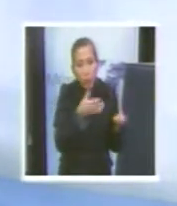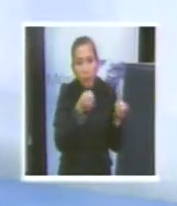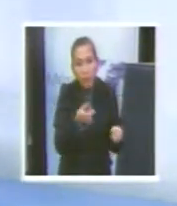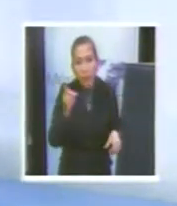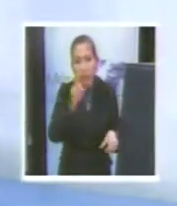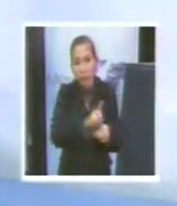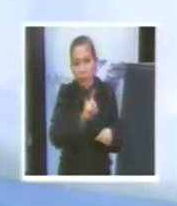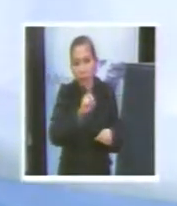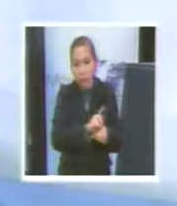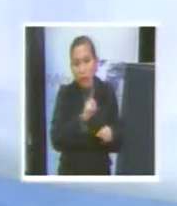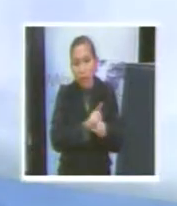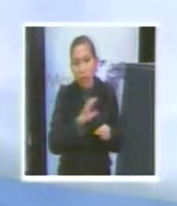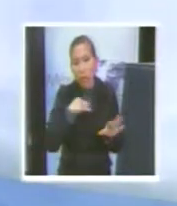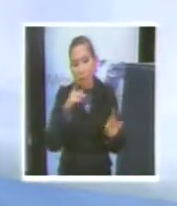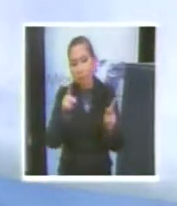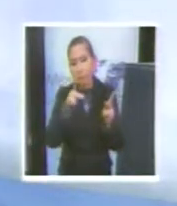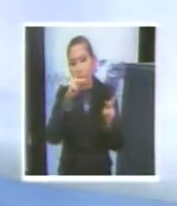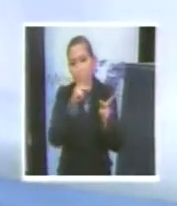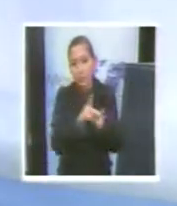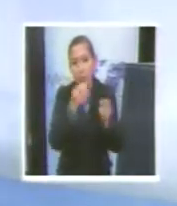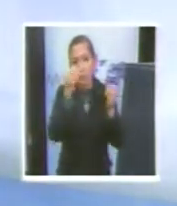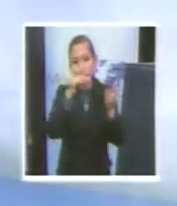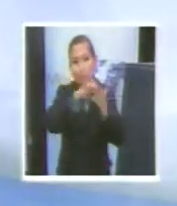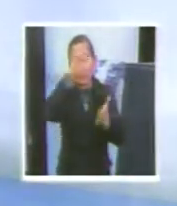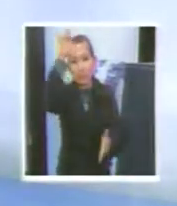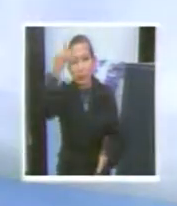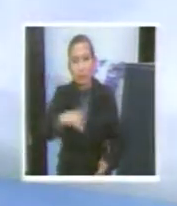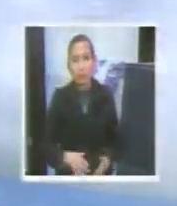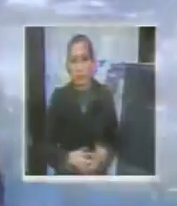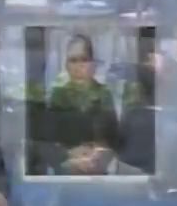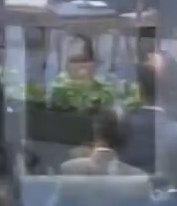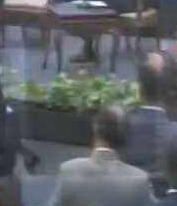día con día e irse perfeccionando. Muchísimas gracias.